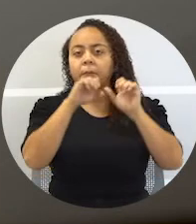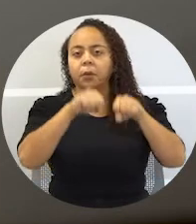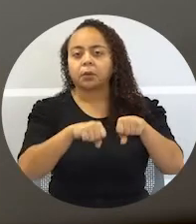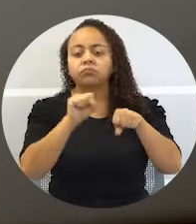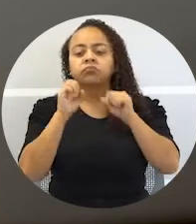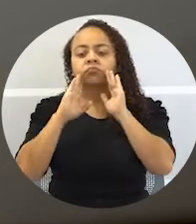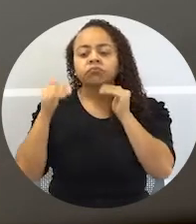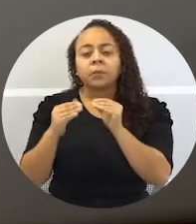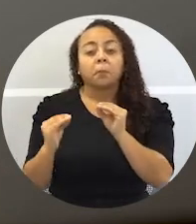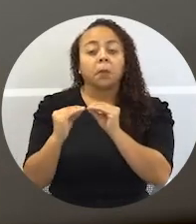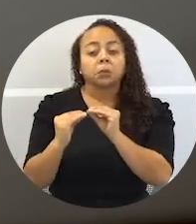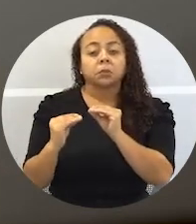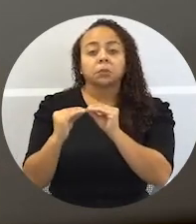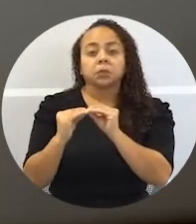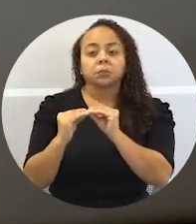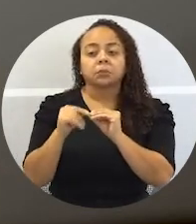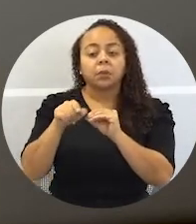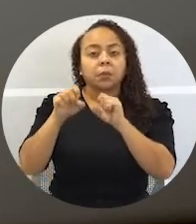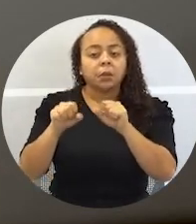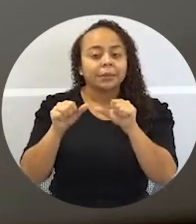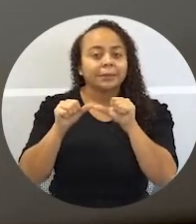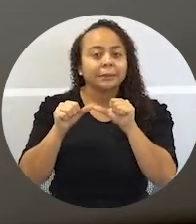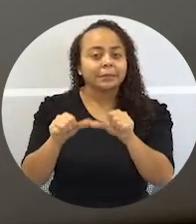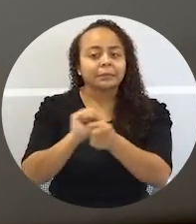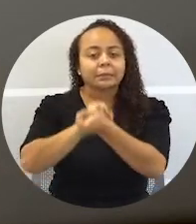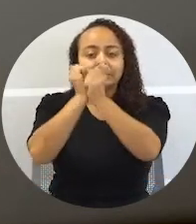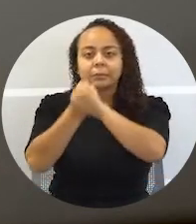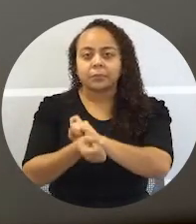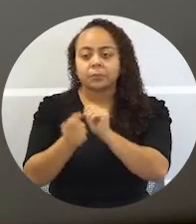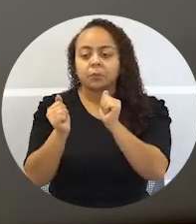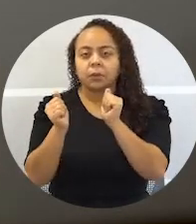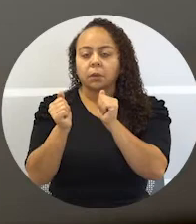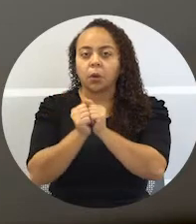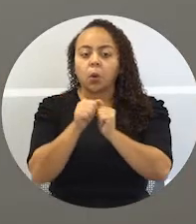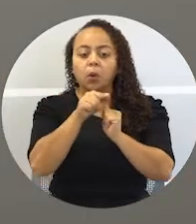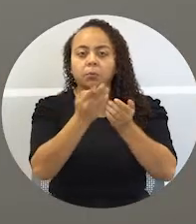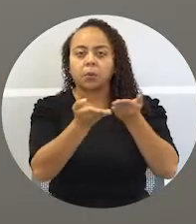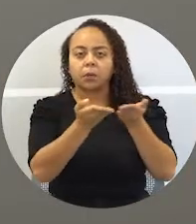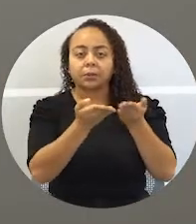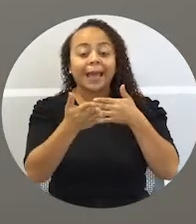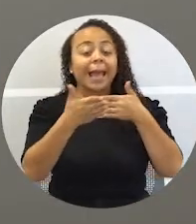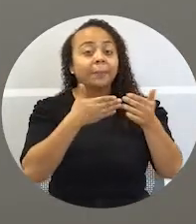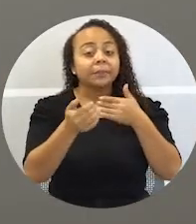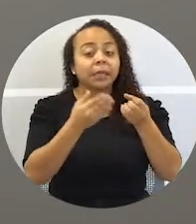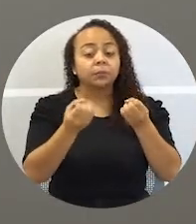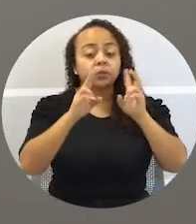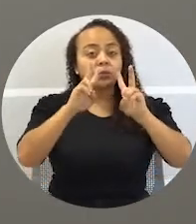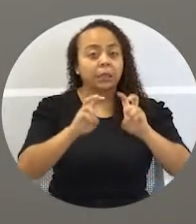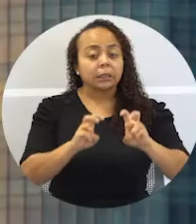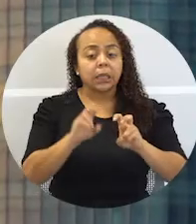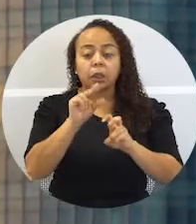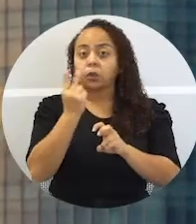concentrarse cada vez más y en donde podrían seguir dándose cambios con implicaciones negativas para los mercados a pesar de que muchos analistas no ven